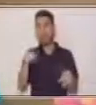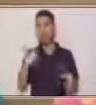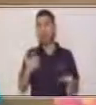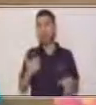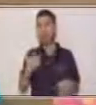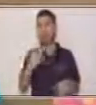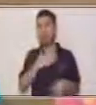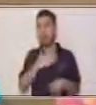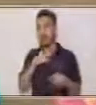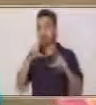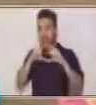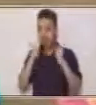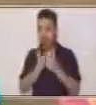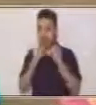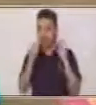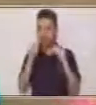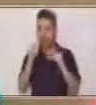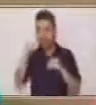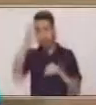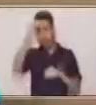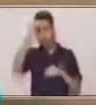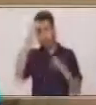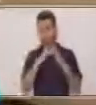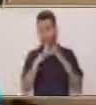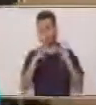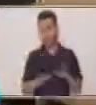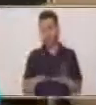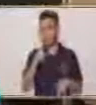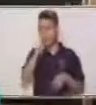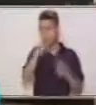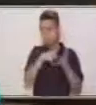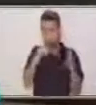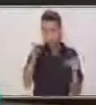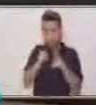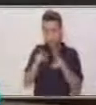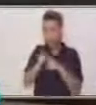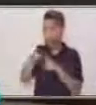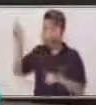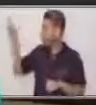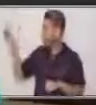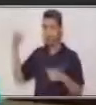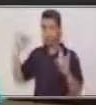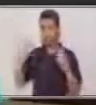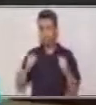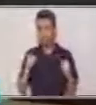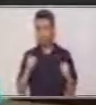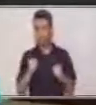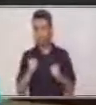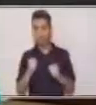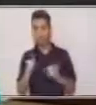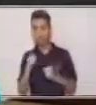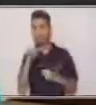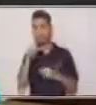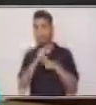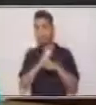en Casa. Ahí tú estás elaborando lo mismo que yo estoy haciendo acá. Y eso es muy bueno, porque entonces tú